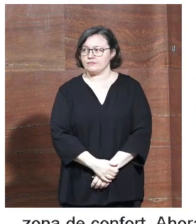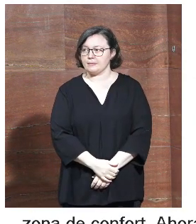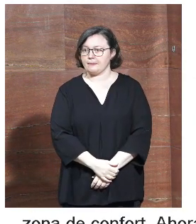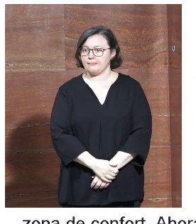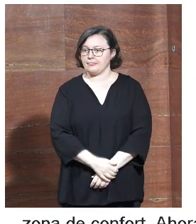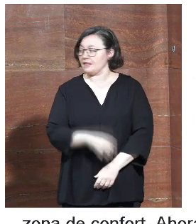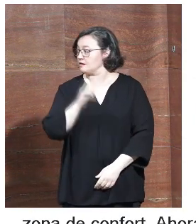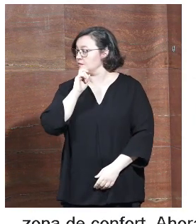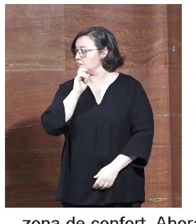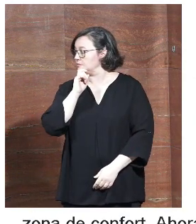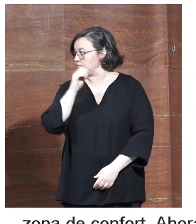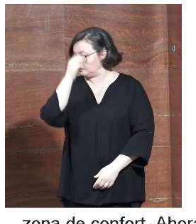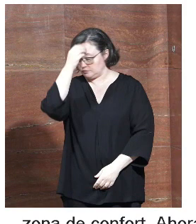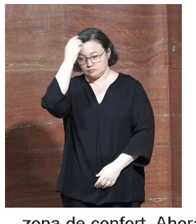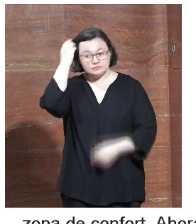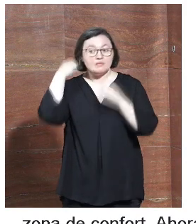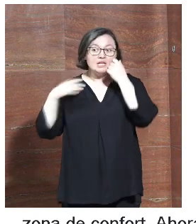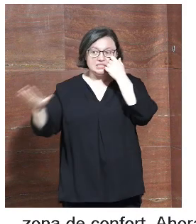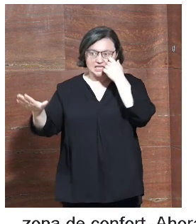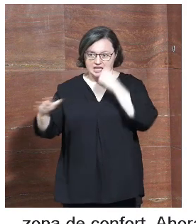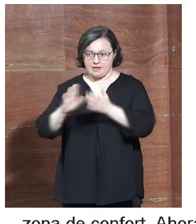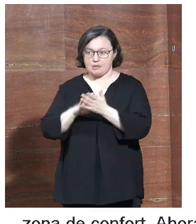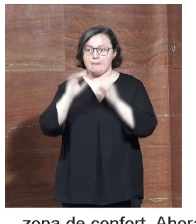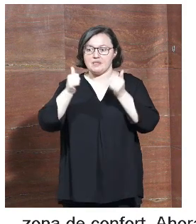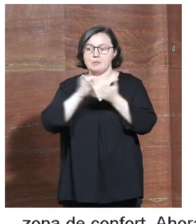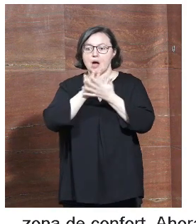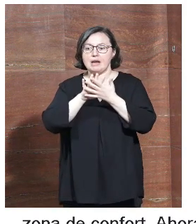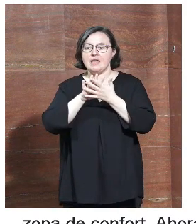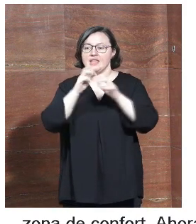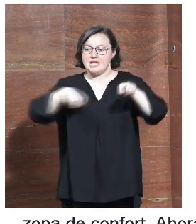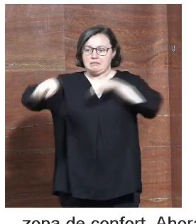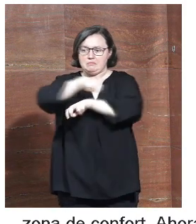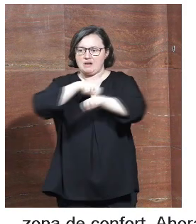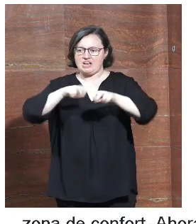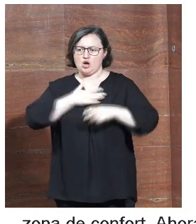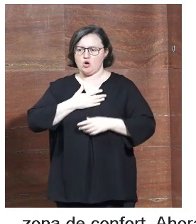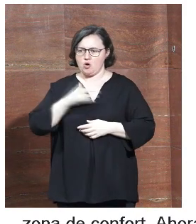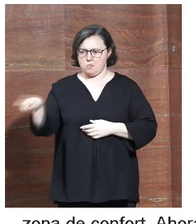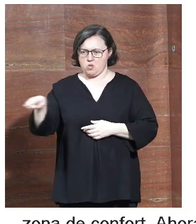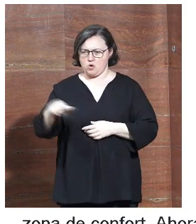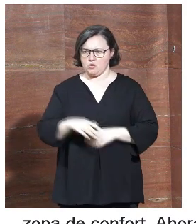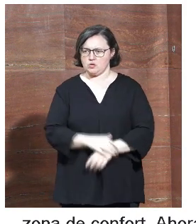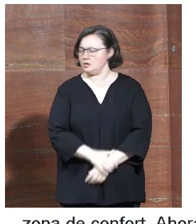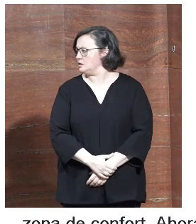No sé si se van a quedar aquí. Al principio habríamos hablado de cambiar de sitio, pero vais a estar aquí.